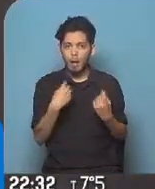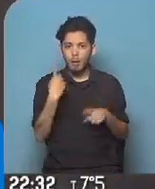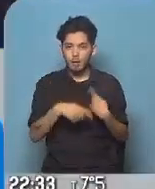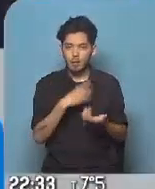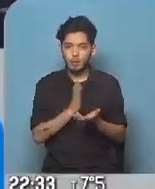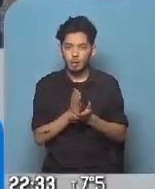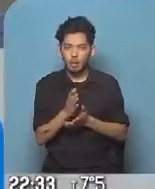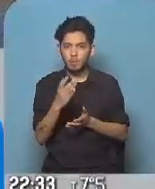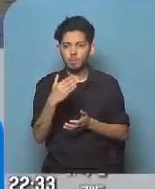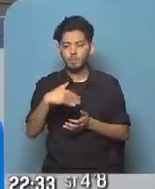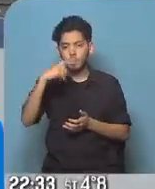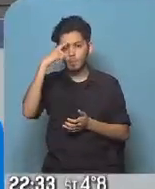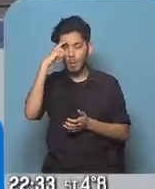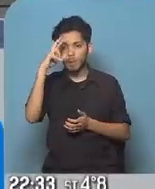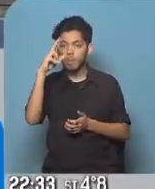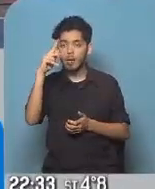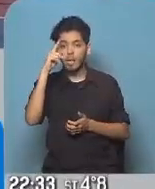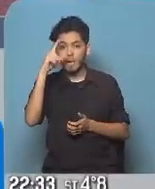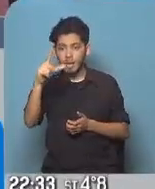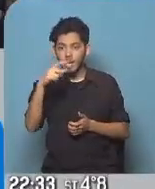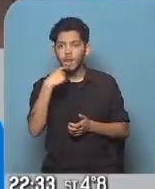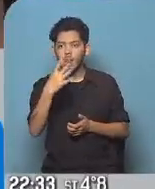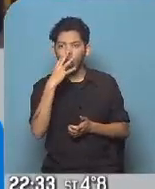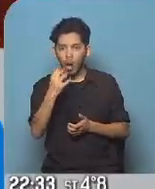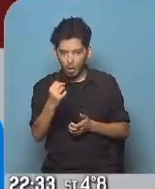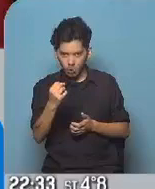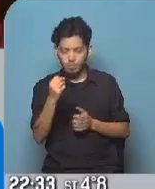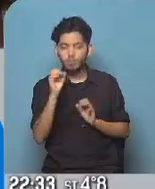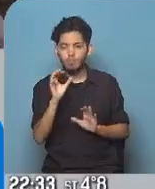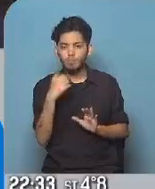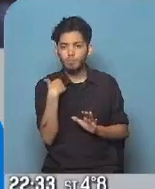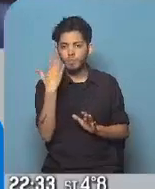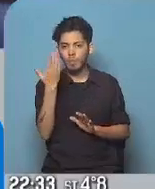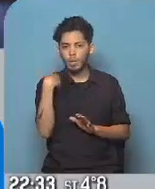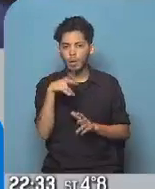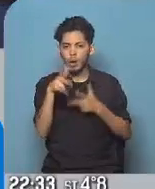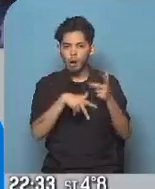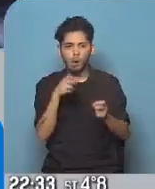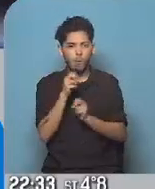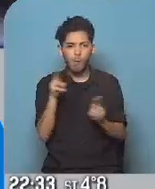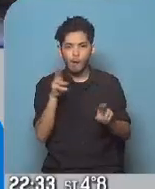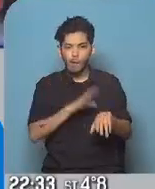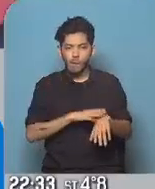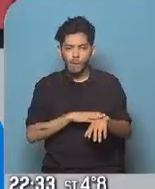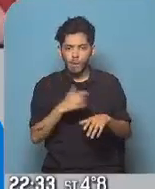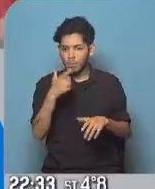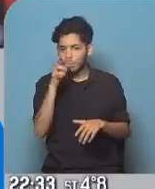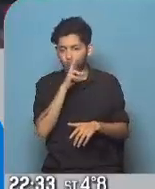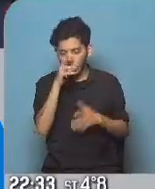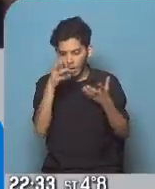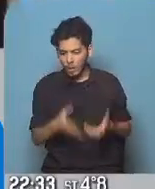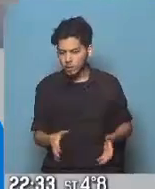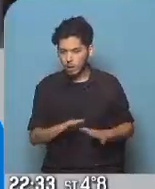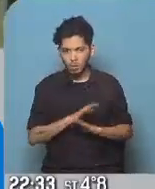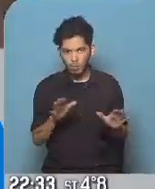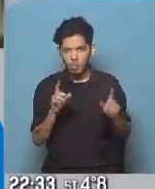perpetuarse. Angela Merkel dijo algo que sin dudas lo dijo en el peor de sus momentos porque está muy desgastada también, pero